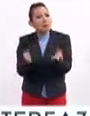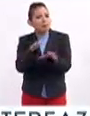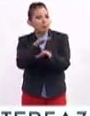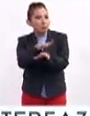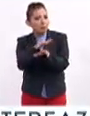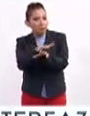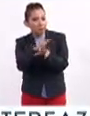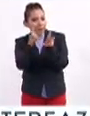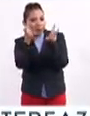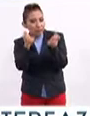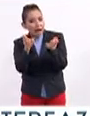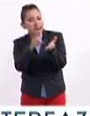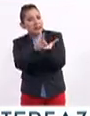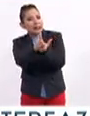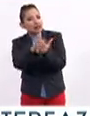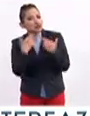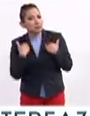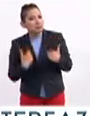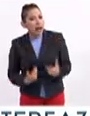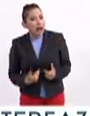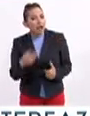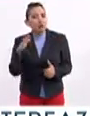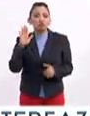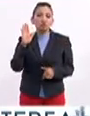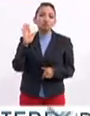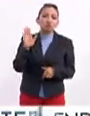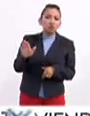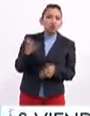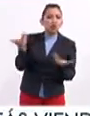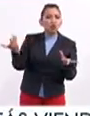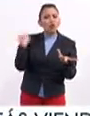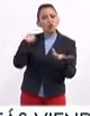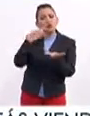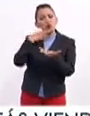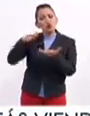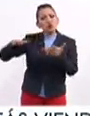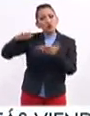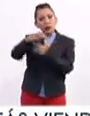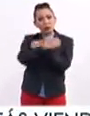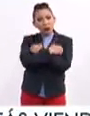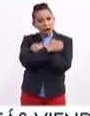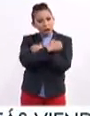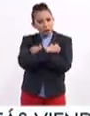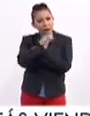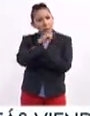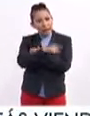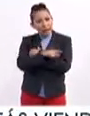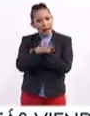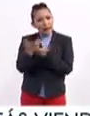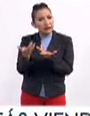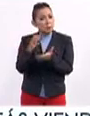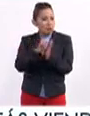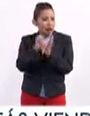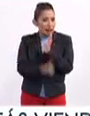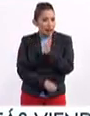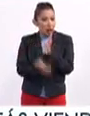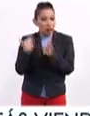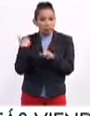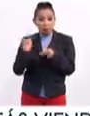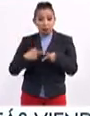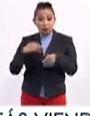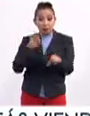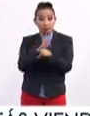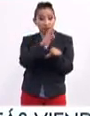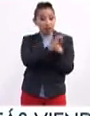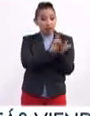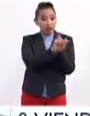obviamente de los derechos humanos, de su intrínseca implicación en la educación, también por ejemplo el caso de los defensores de